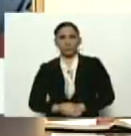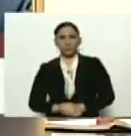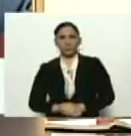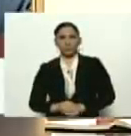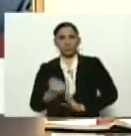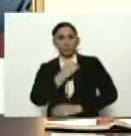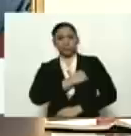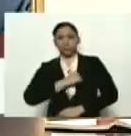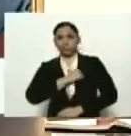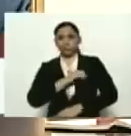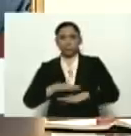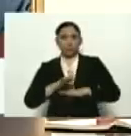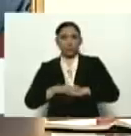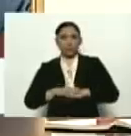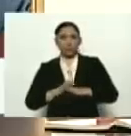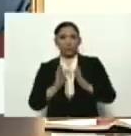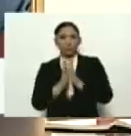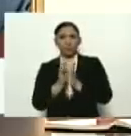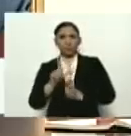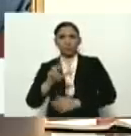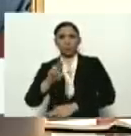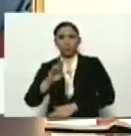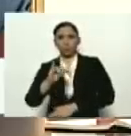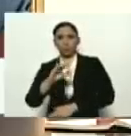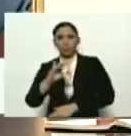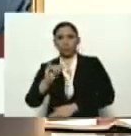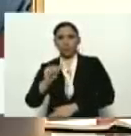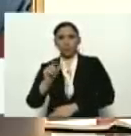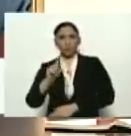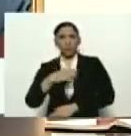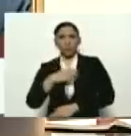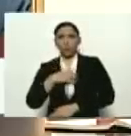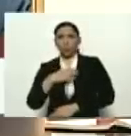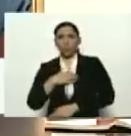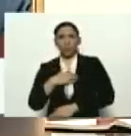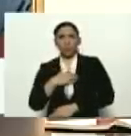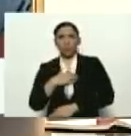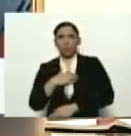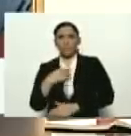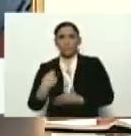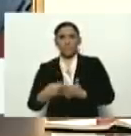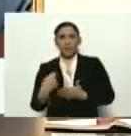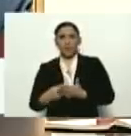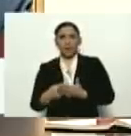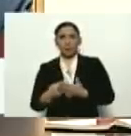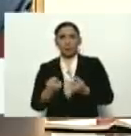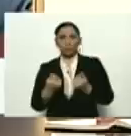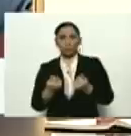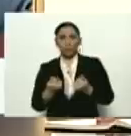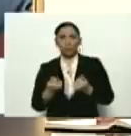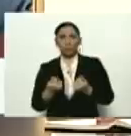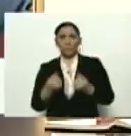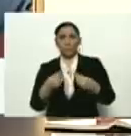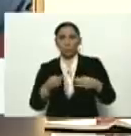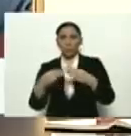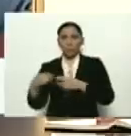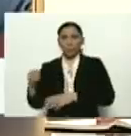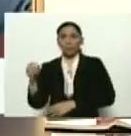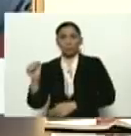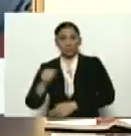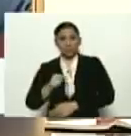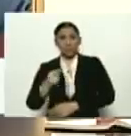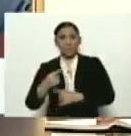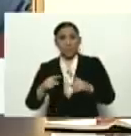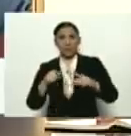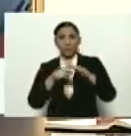Lamentamos lo que ha pasado en Santa Lucía, que no han podido pagar los sueldos públicos, pero si estuvieran dentro